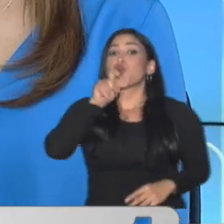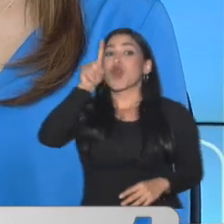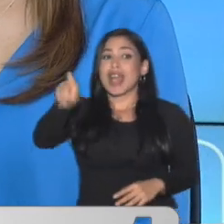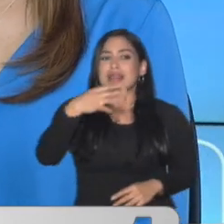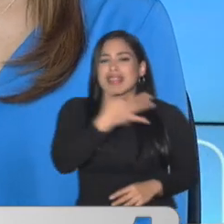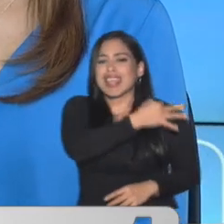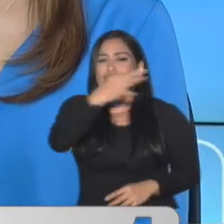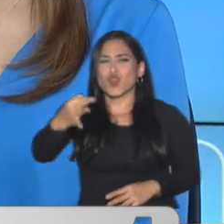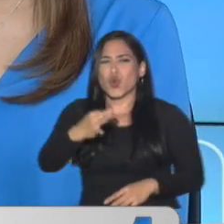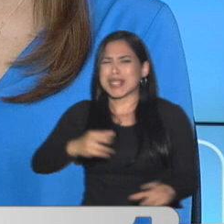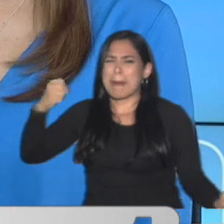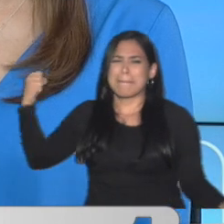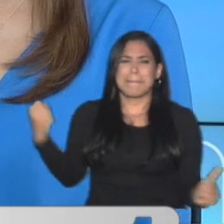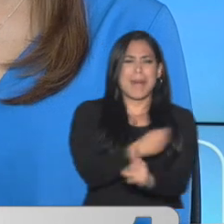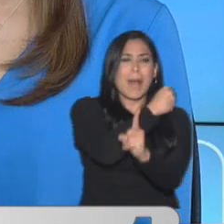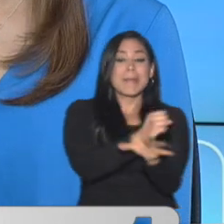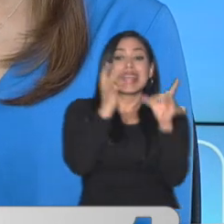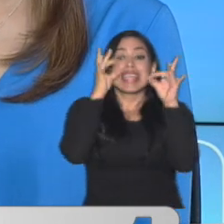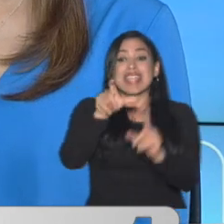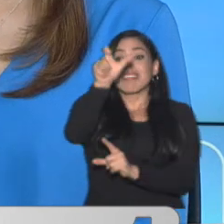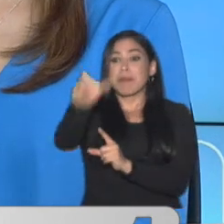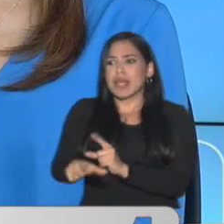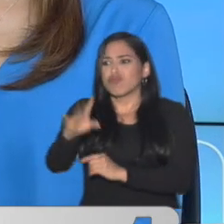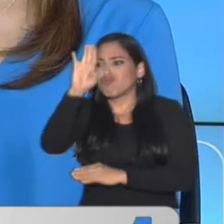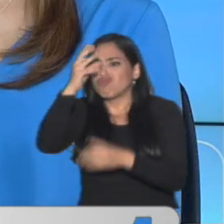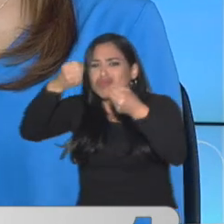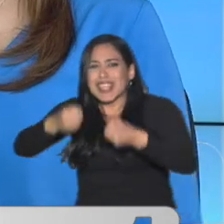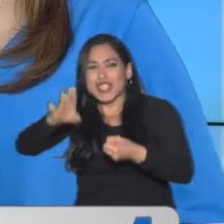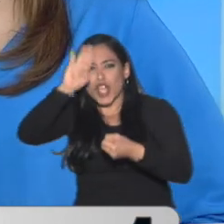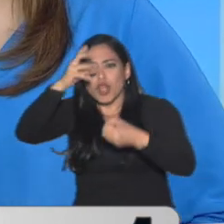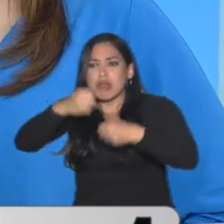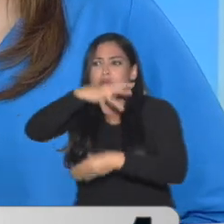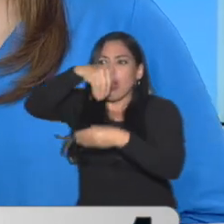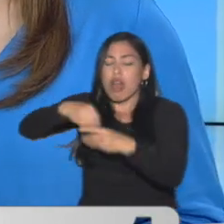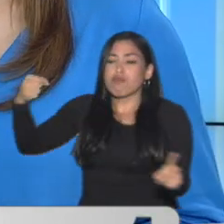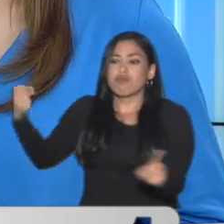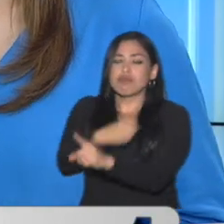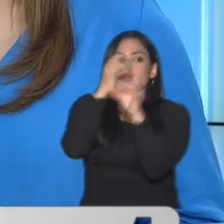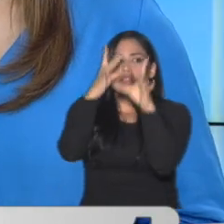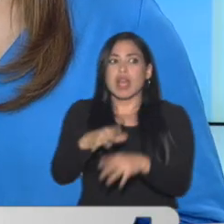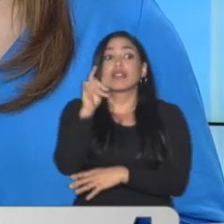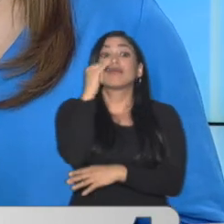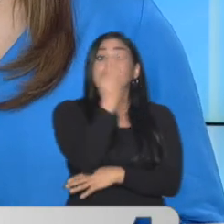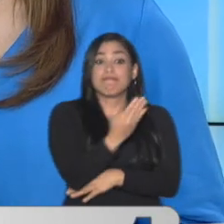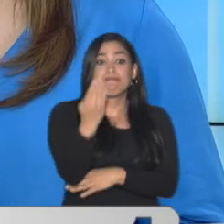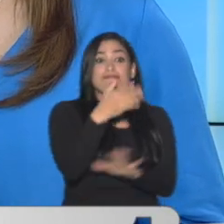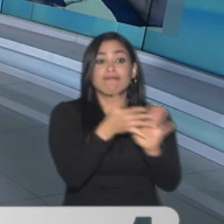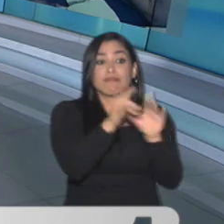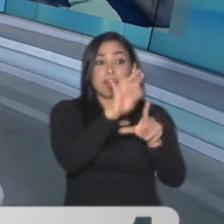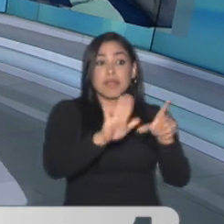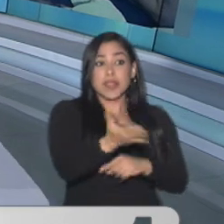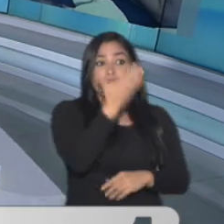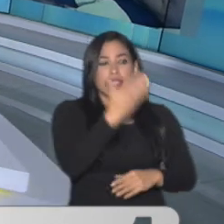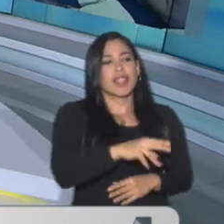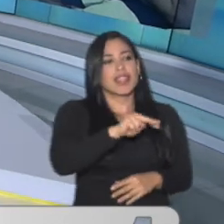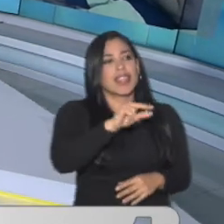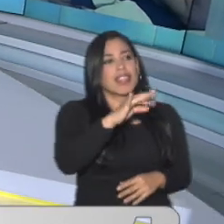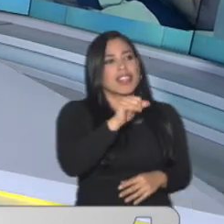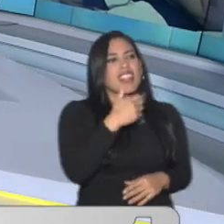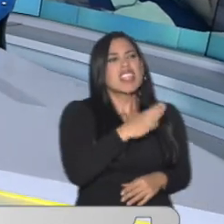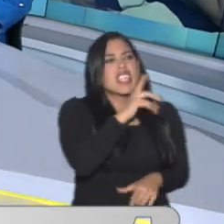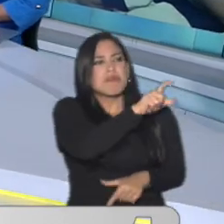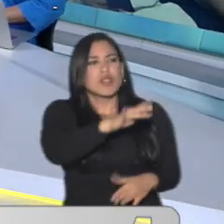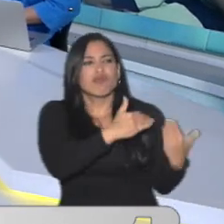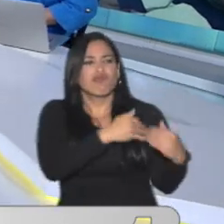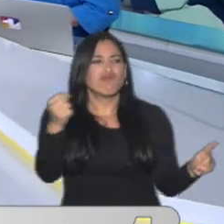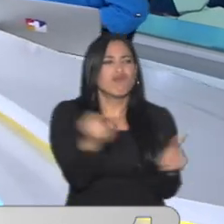denuncian una brutal con contra un detenido en una estación de policía el hecho quedó registrado en vídeo natalia ya la quiénes son